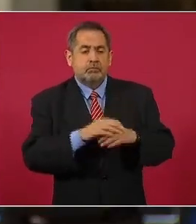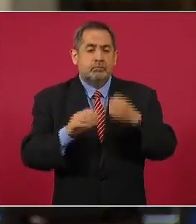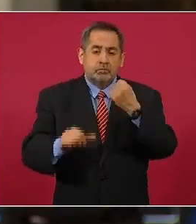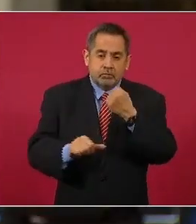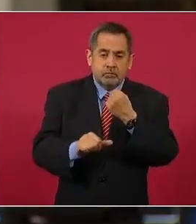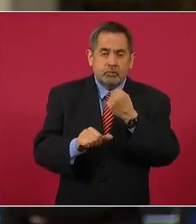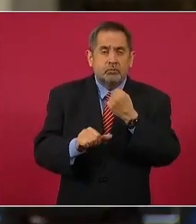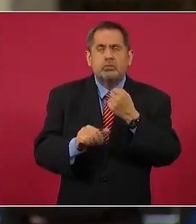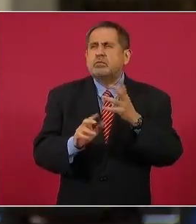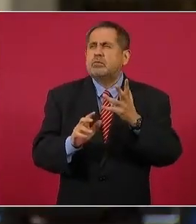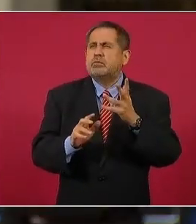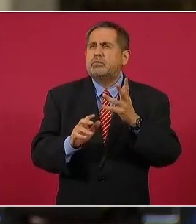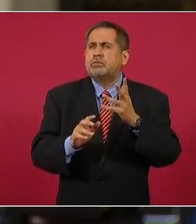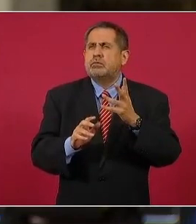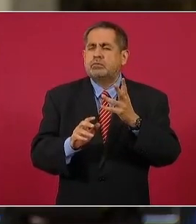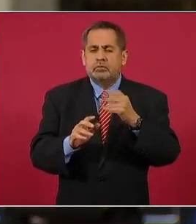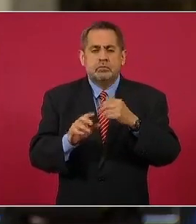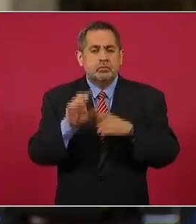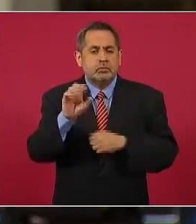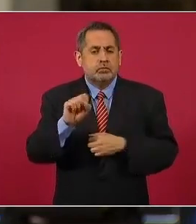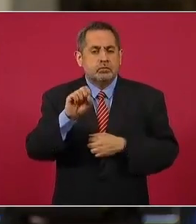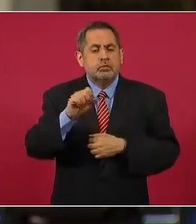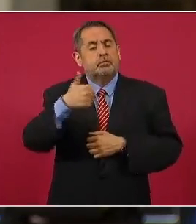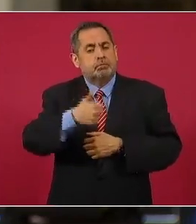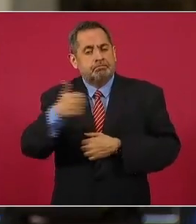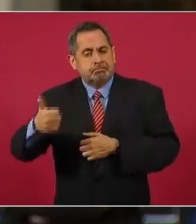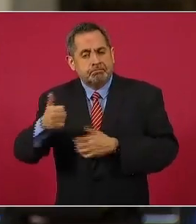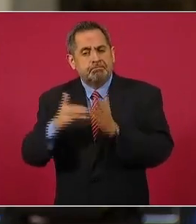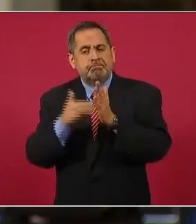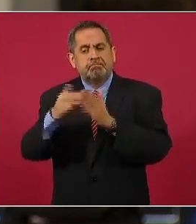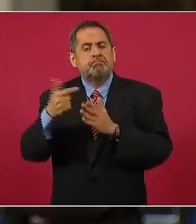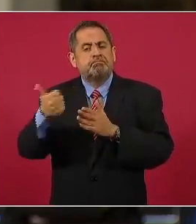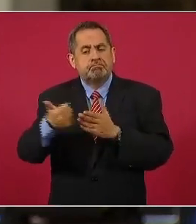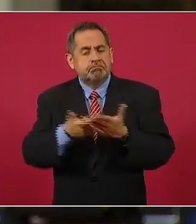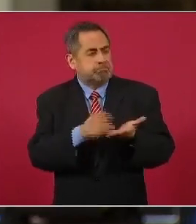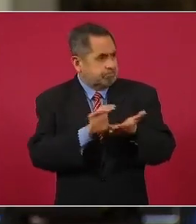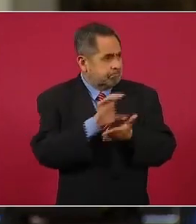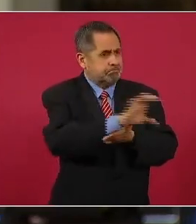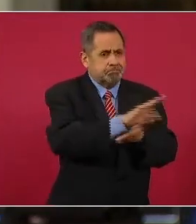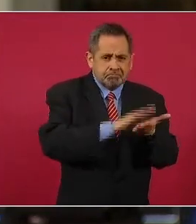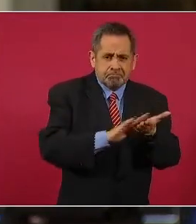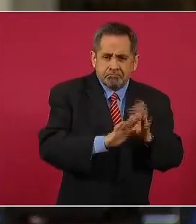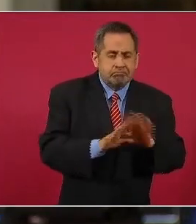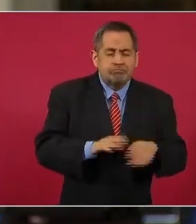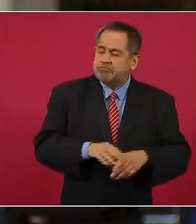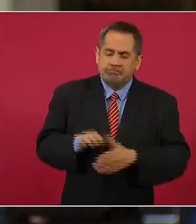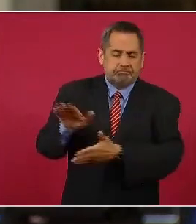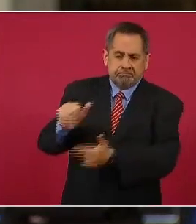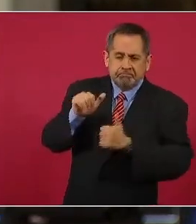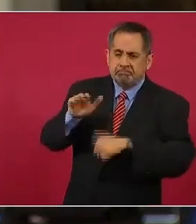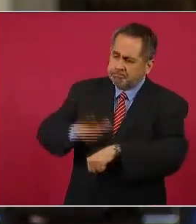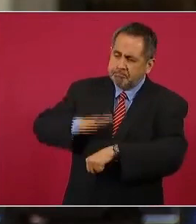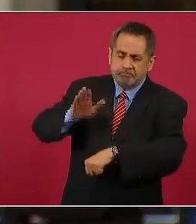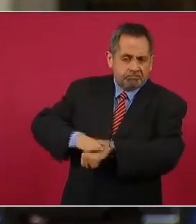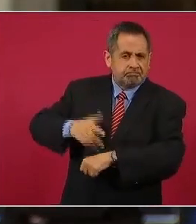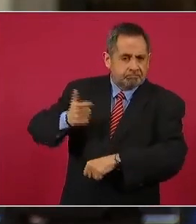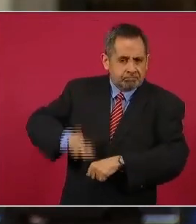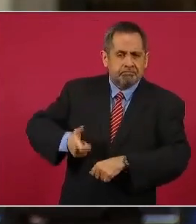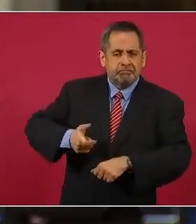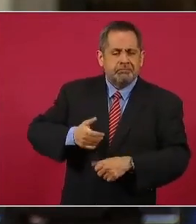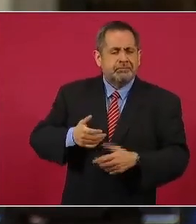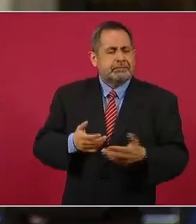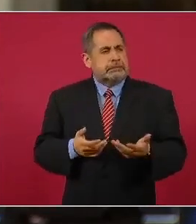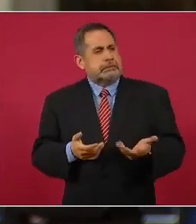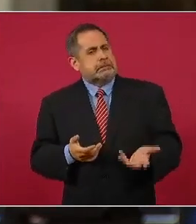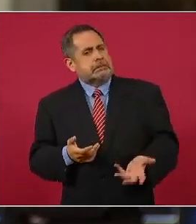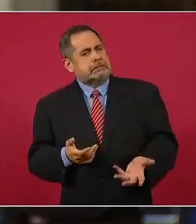11, en los últimos 11 meses 66 millones de pesos. Presidente, este vacío